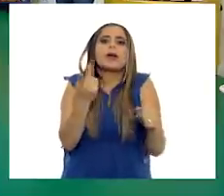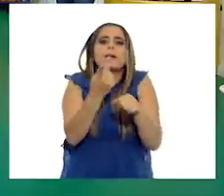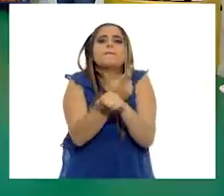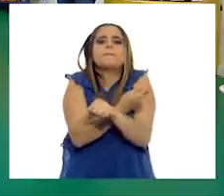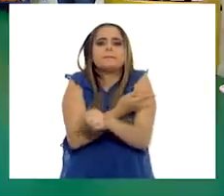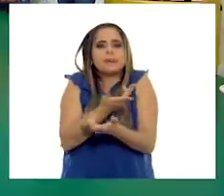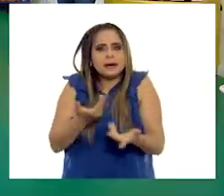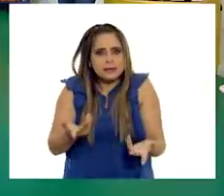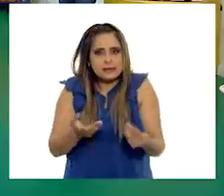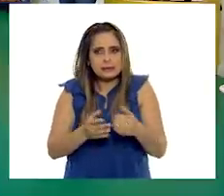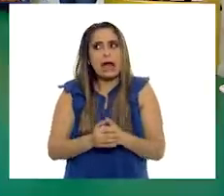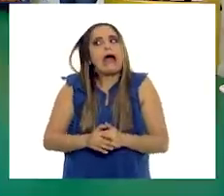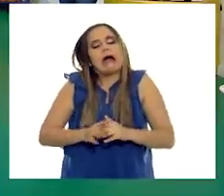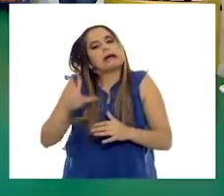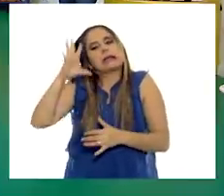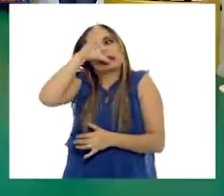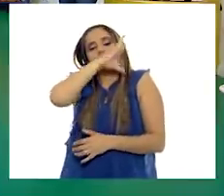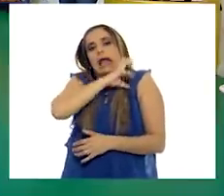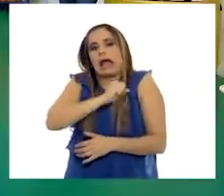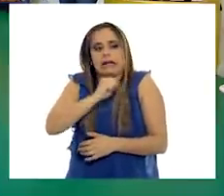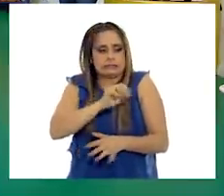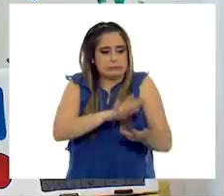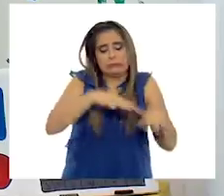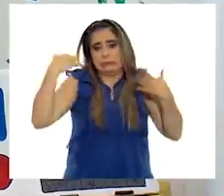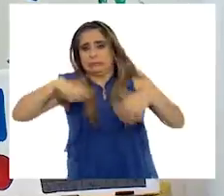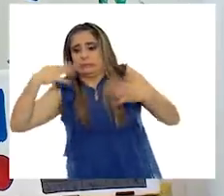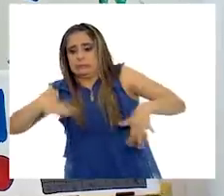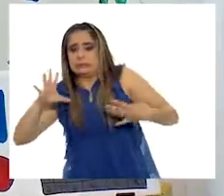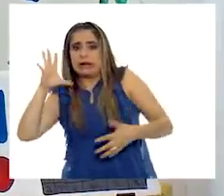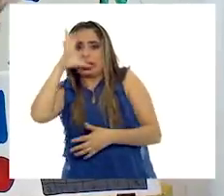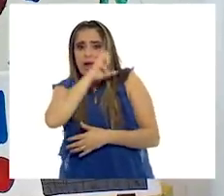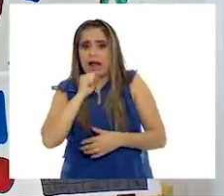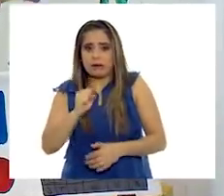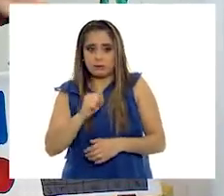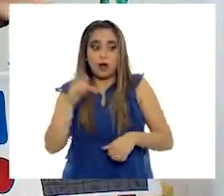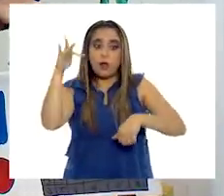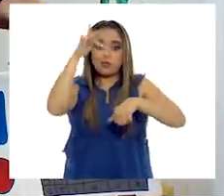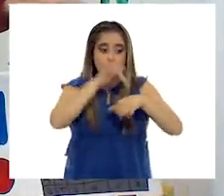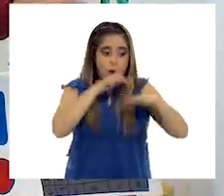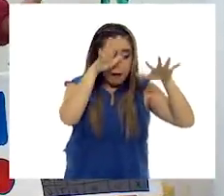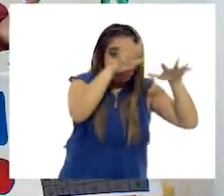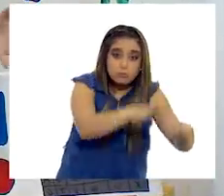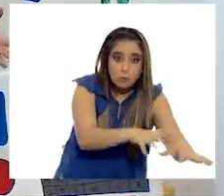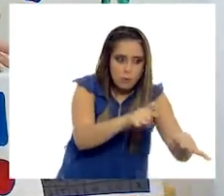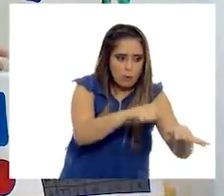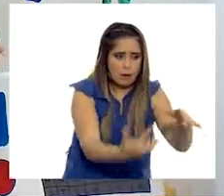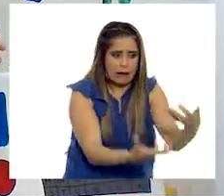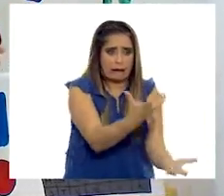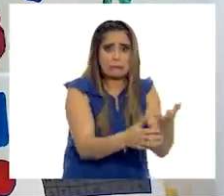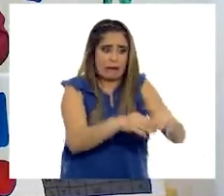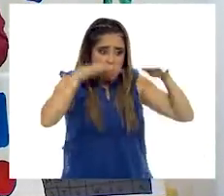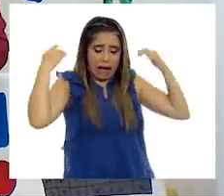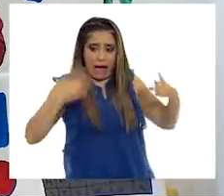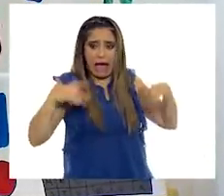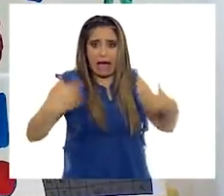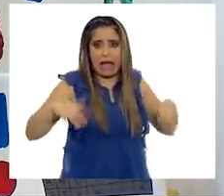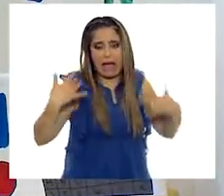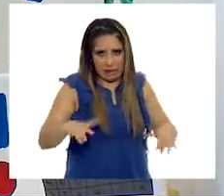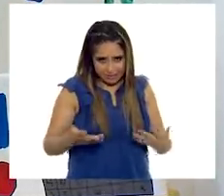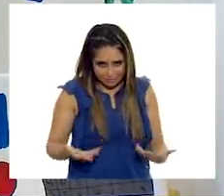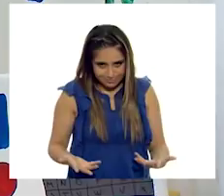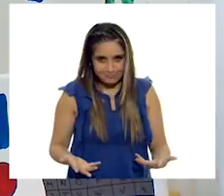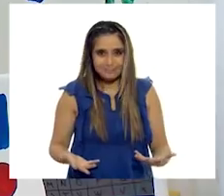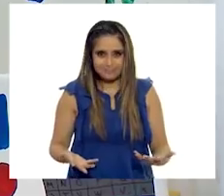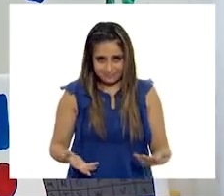está el calor, se siente calor. ¿No? Y si lo tocas, No, te quemas inmediatamente. El cuerpo reacciona rápidamente. sabemos